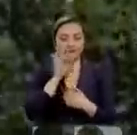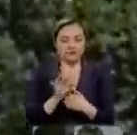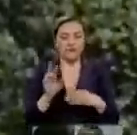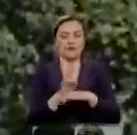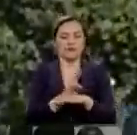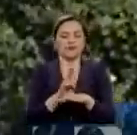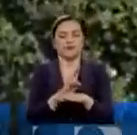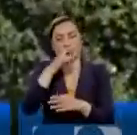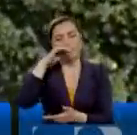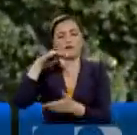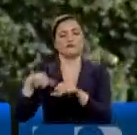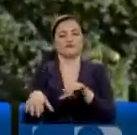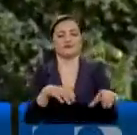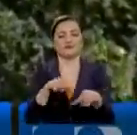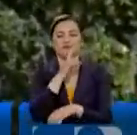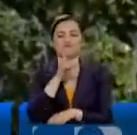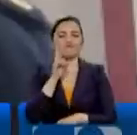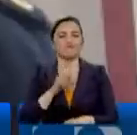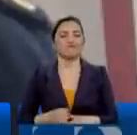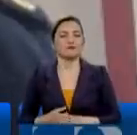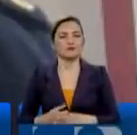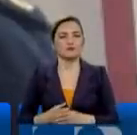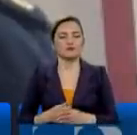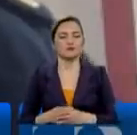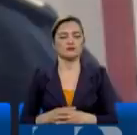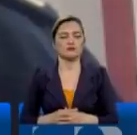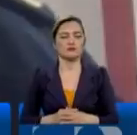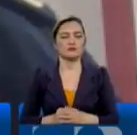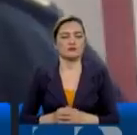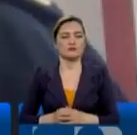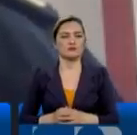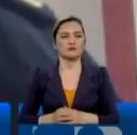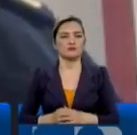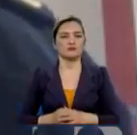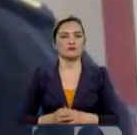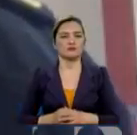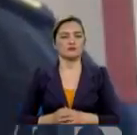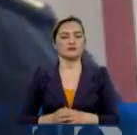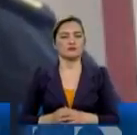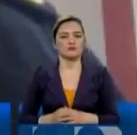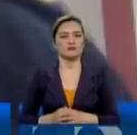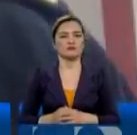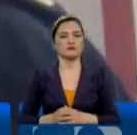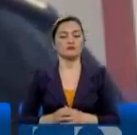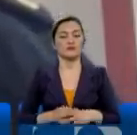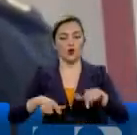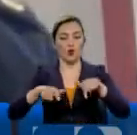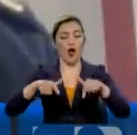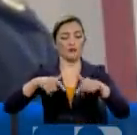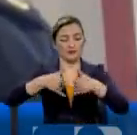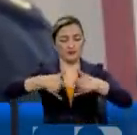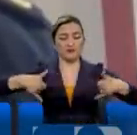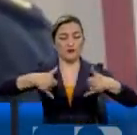doméstico, sobre todo en actividades de restaurantes. Y obviamente esto ha hecho que muchas de los establecimientos y actividades que no tenían